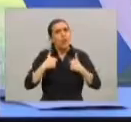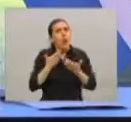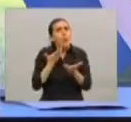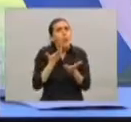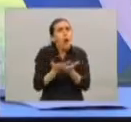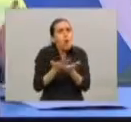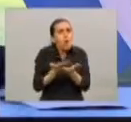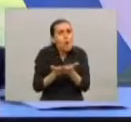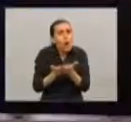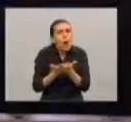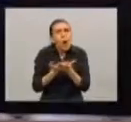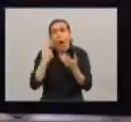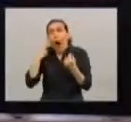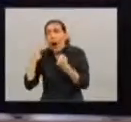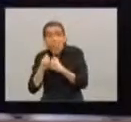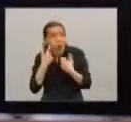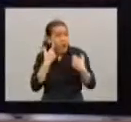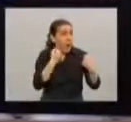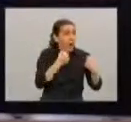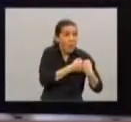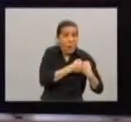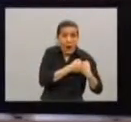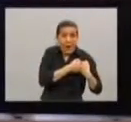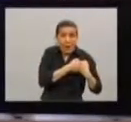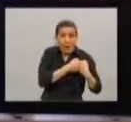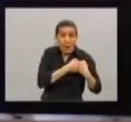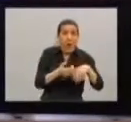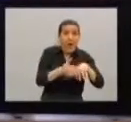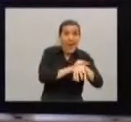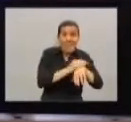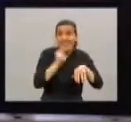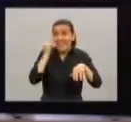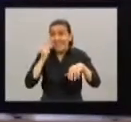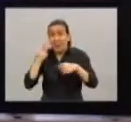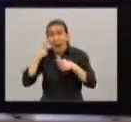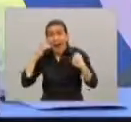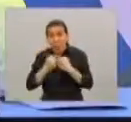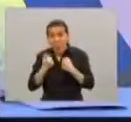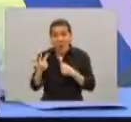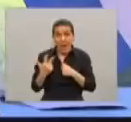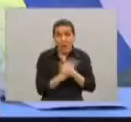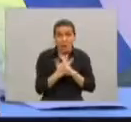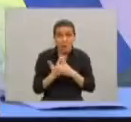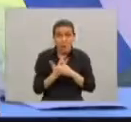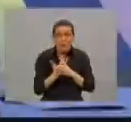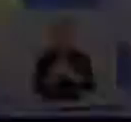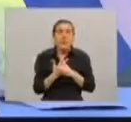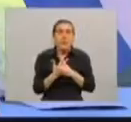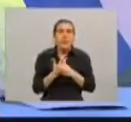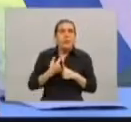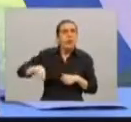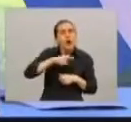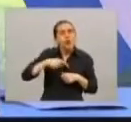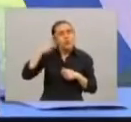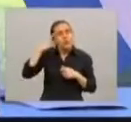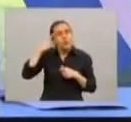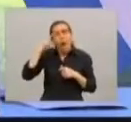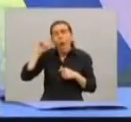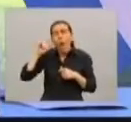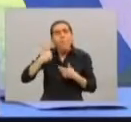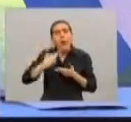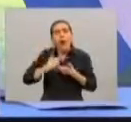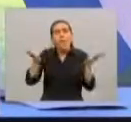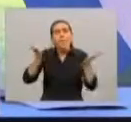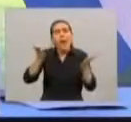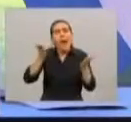testeos y algunas que acometen algunas picardías de no notificar casos. Muy bien, Hugo Spinelli, muchísimas gracias por este contacto. Seguramente la semana